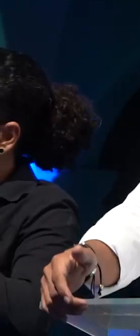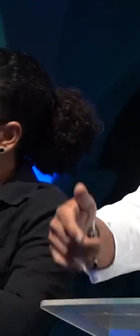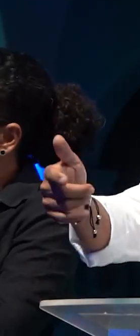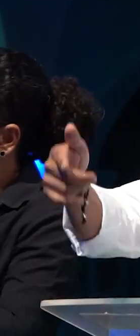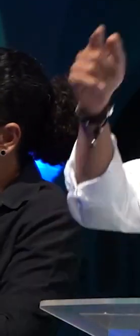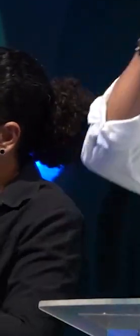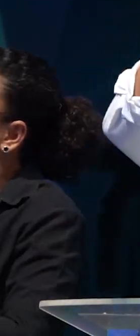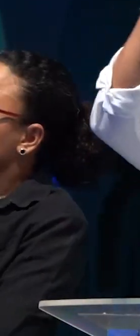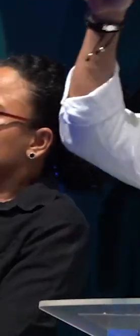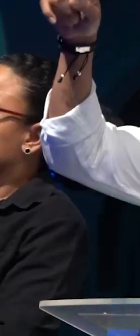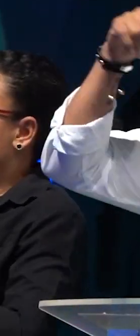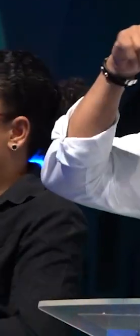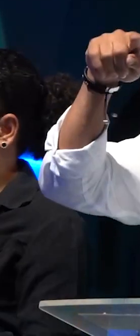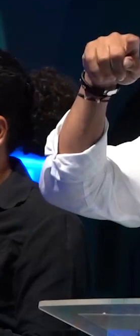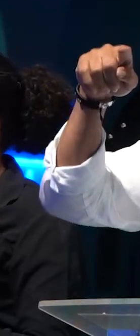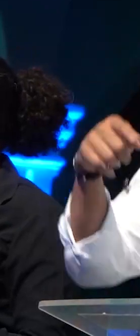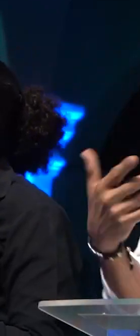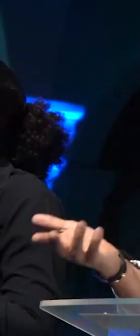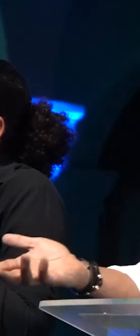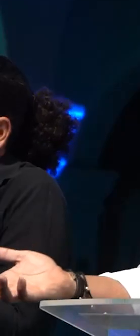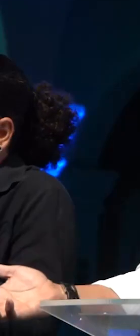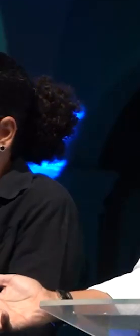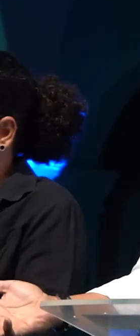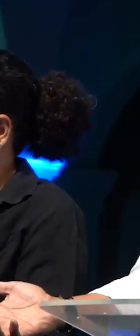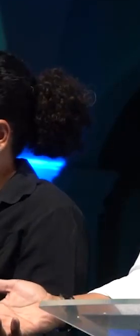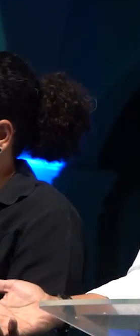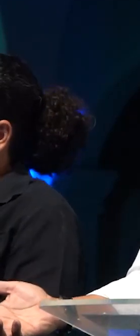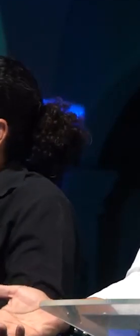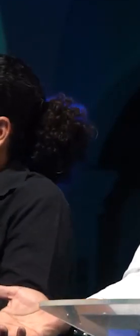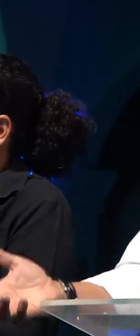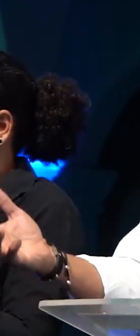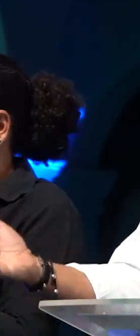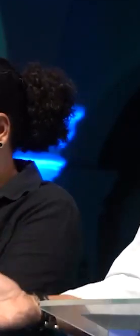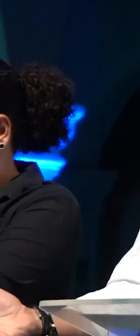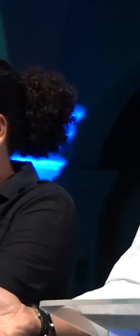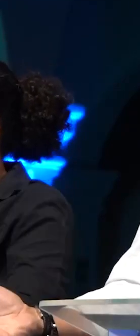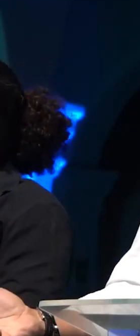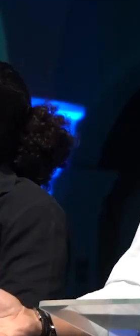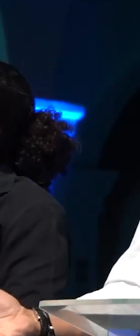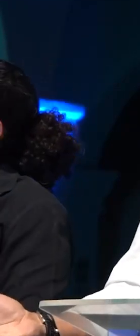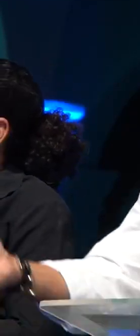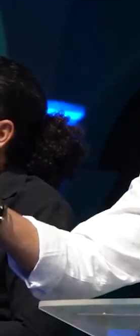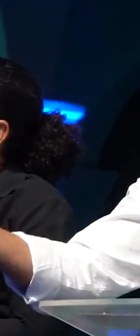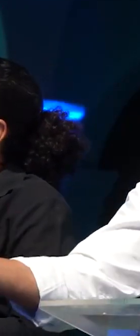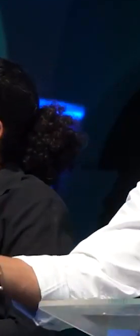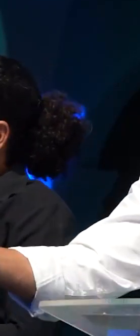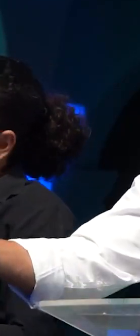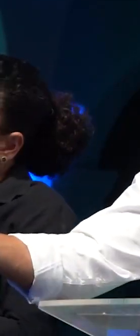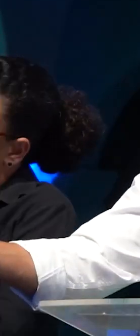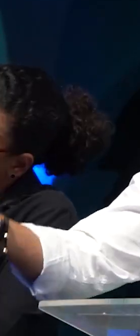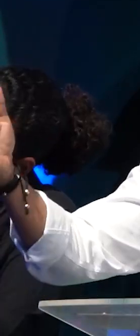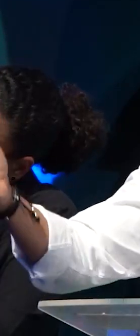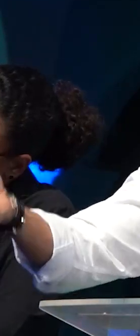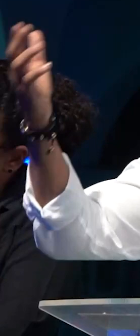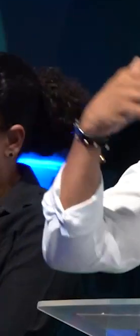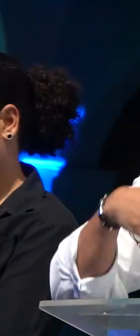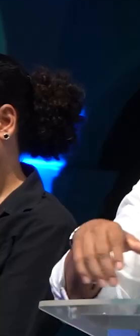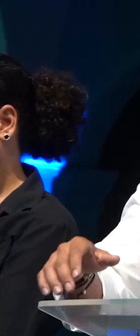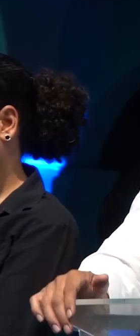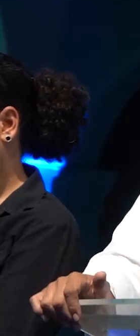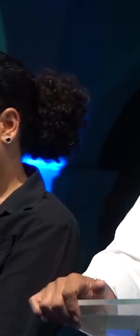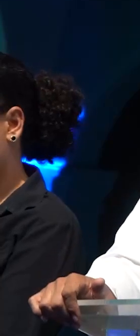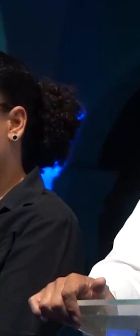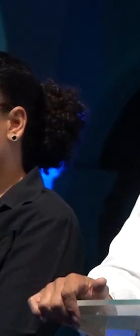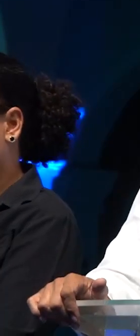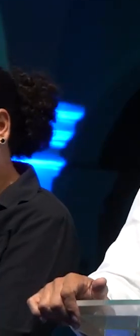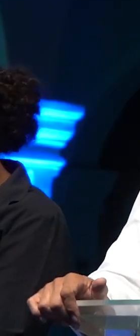se puede dejar seducir? Las coleccionaban en sus cuartos con palabras de otros. Es lo mismo, es lo mismo. ChatGPT es las credenciales de